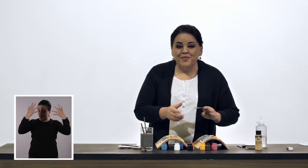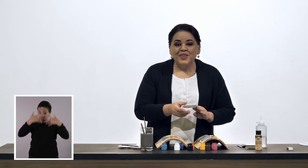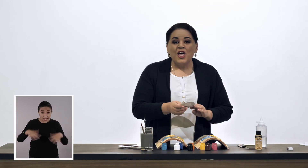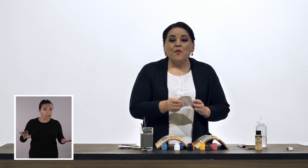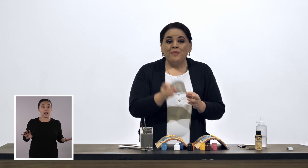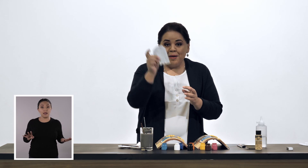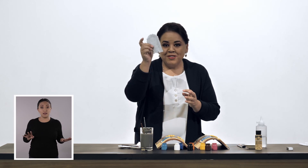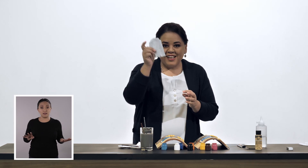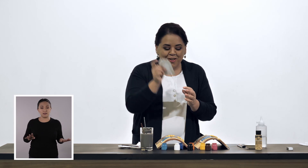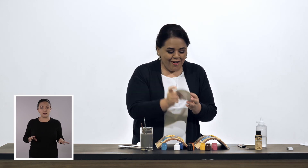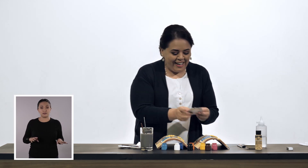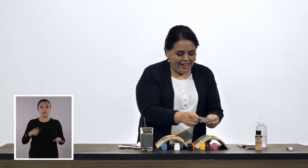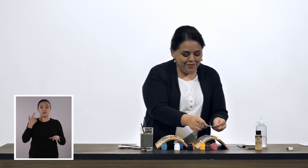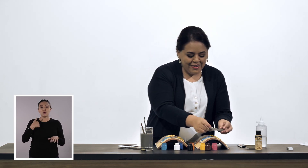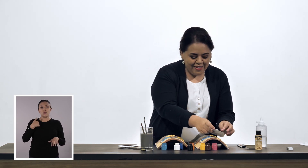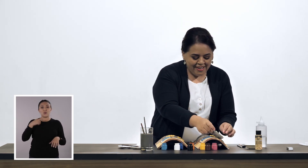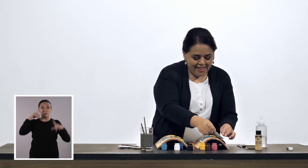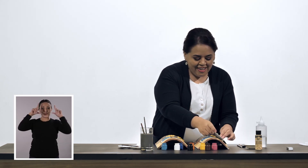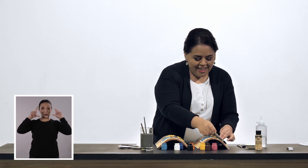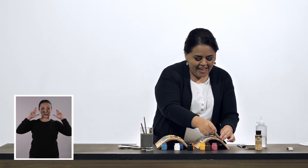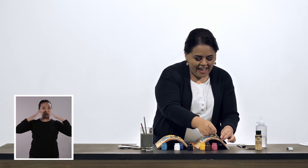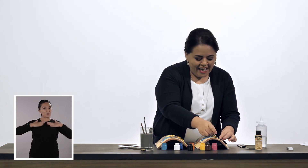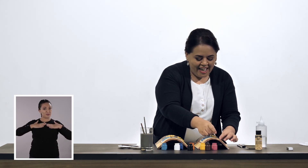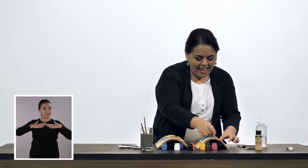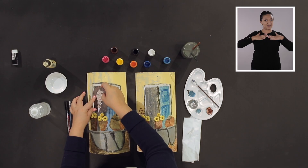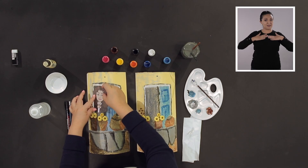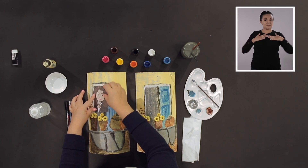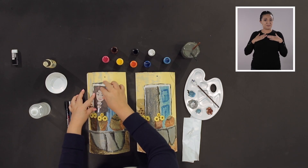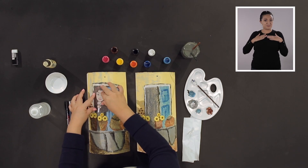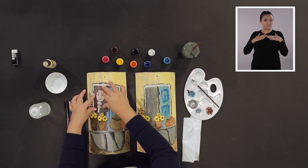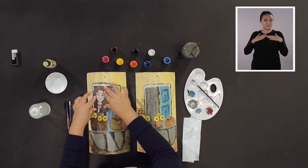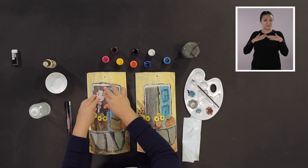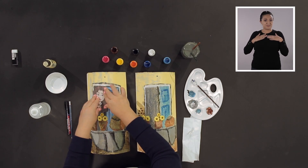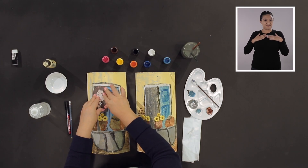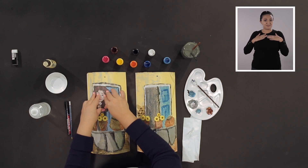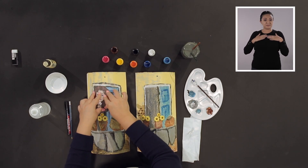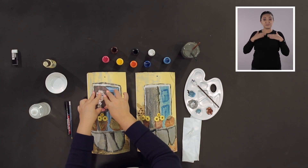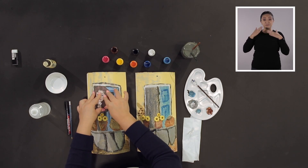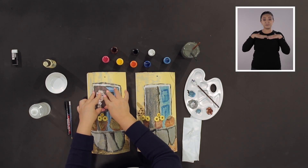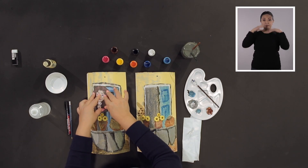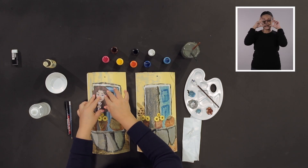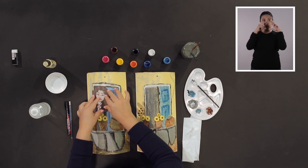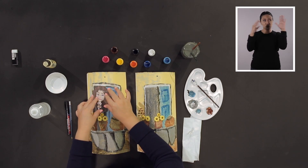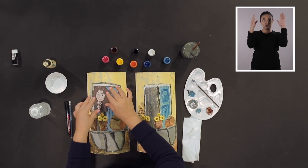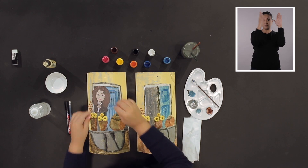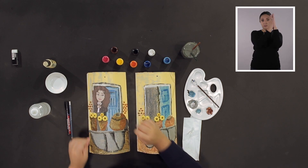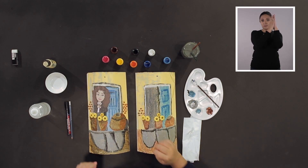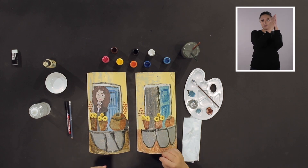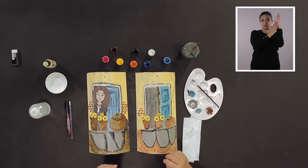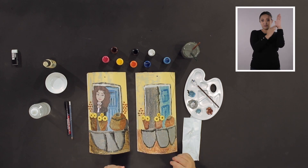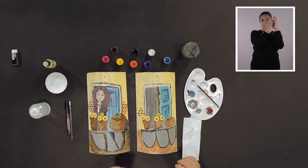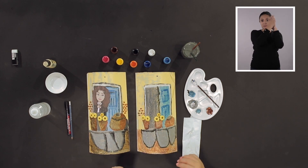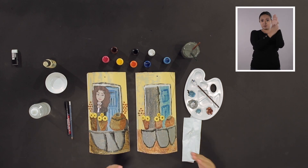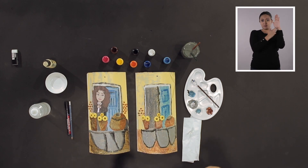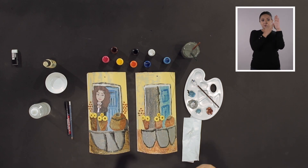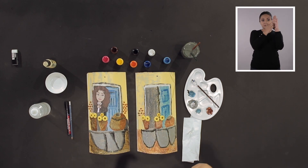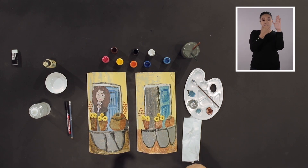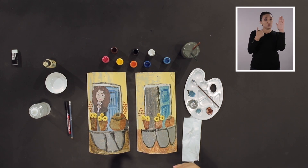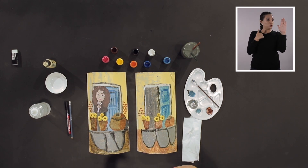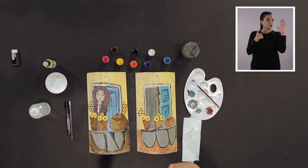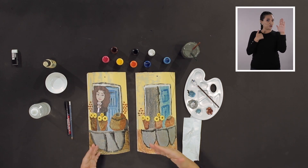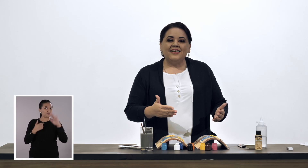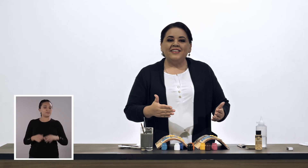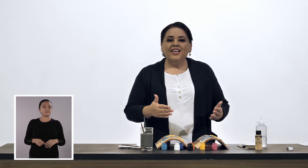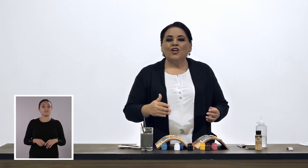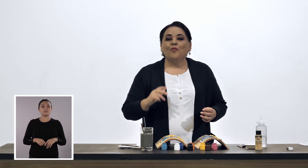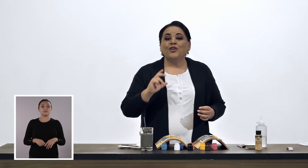termine, vamos a colocar al protagonista de la historia, que en este caso soy